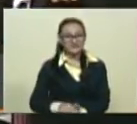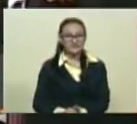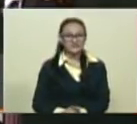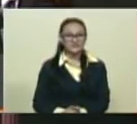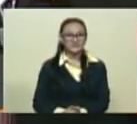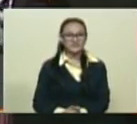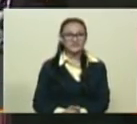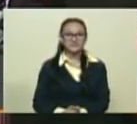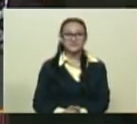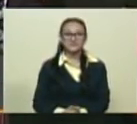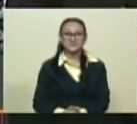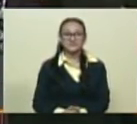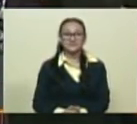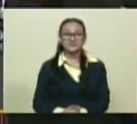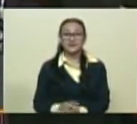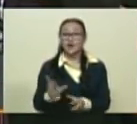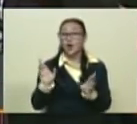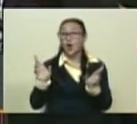sería excelente si pudieran ir